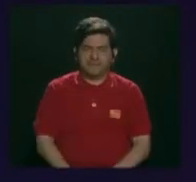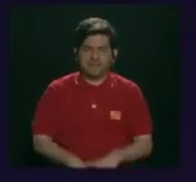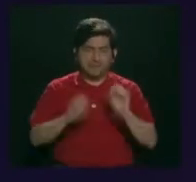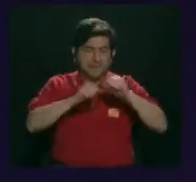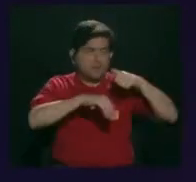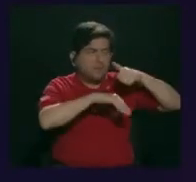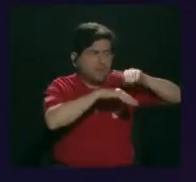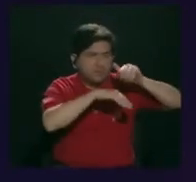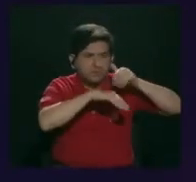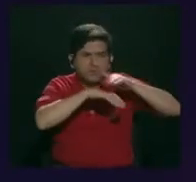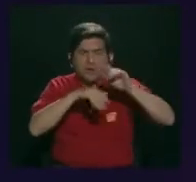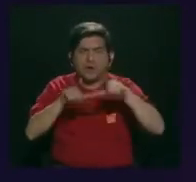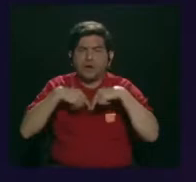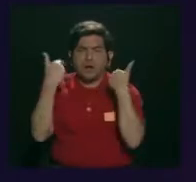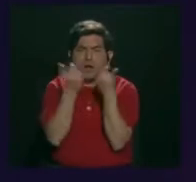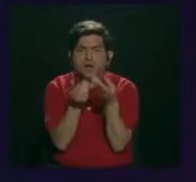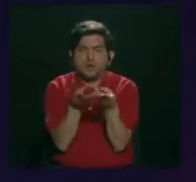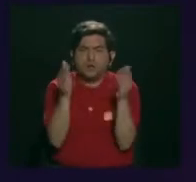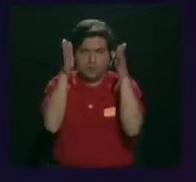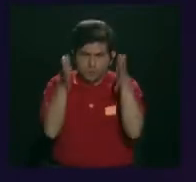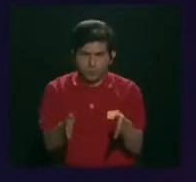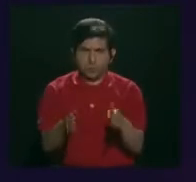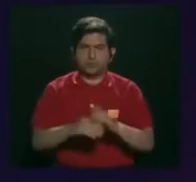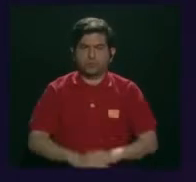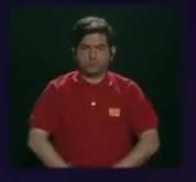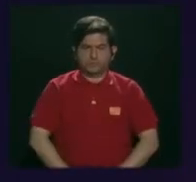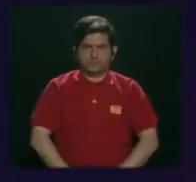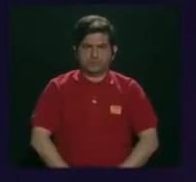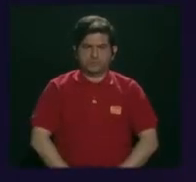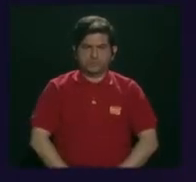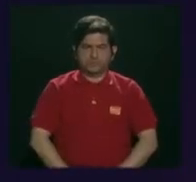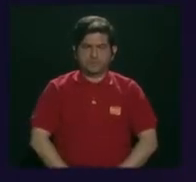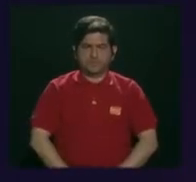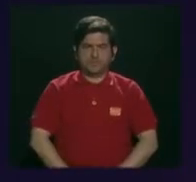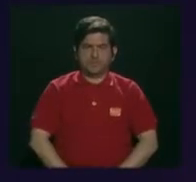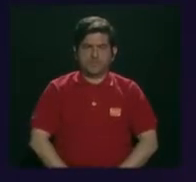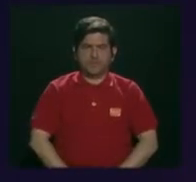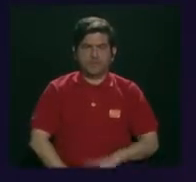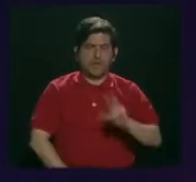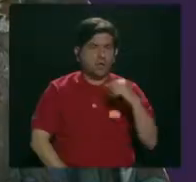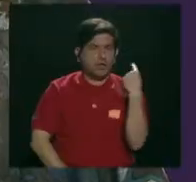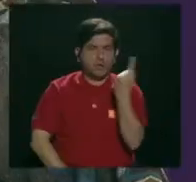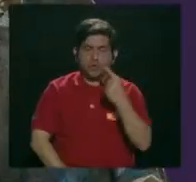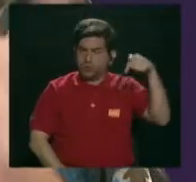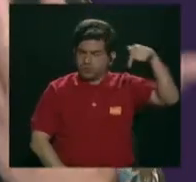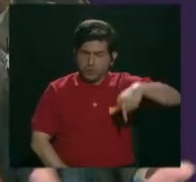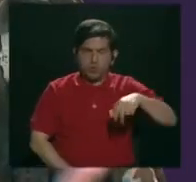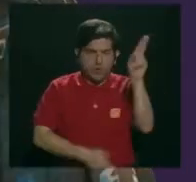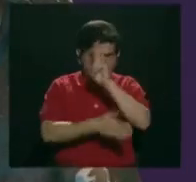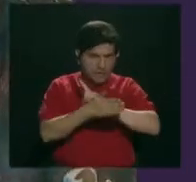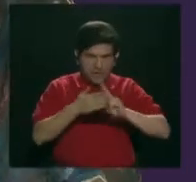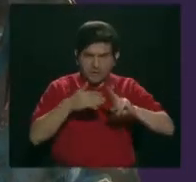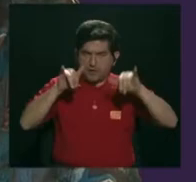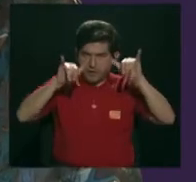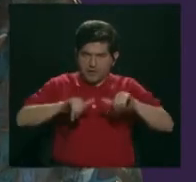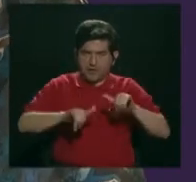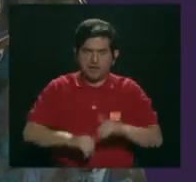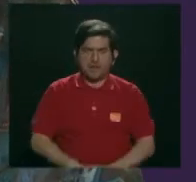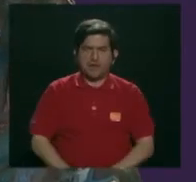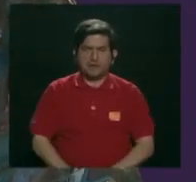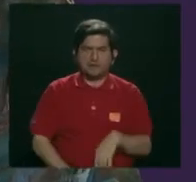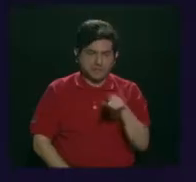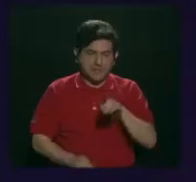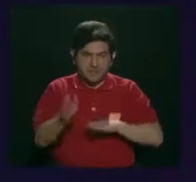hacérselo llegar a grupos productores y bueno, realmente, bueno, aquí... Que no se quedara solo en la universidad, que tuviera una aplicación y